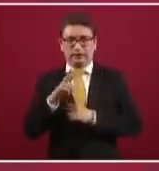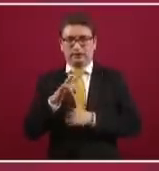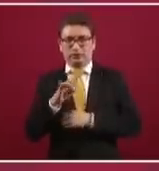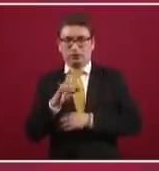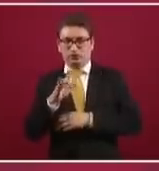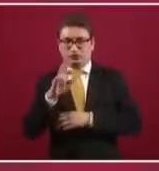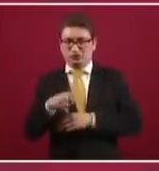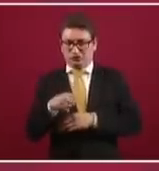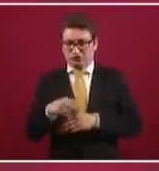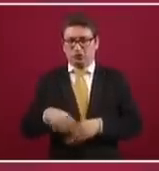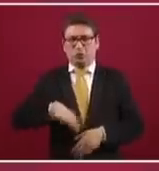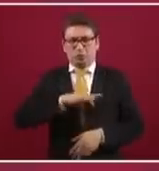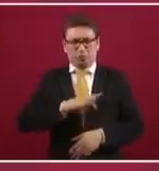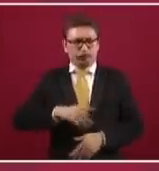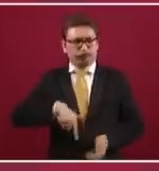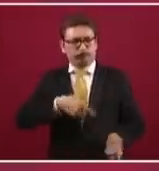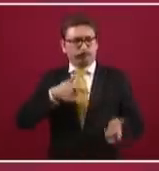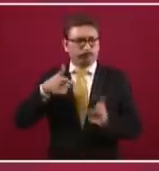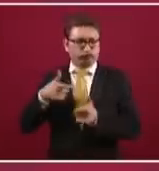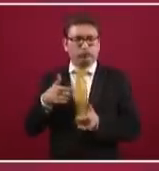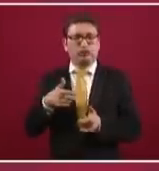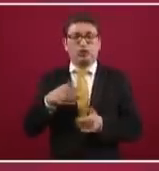revoluciones de conciencias.